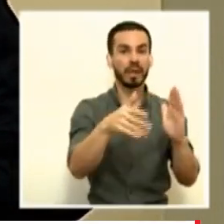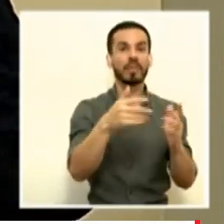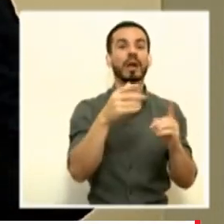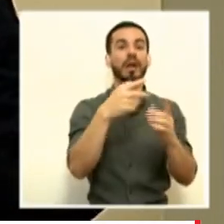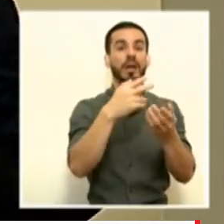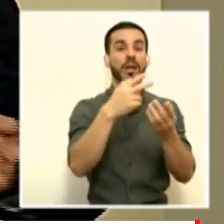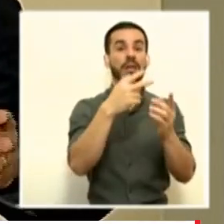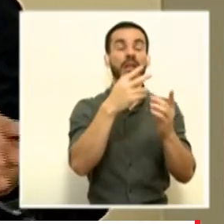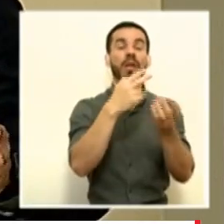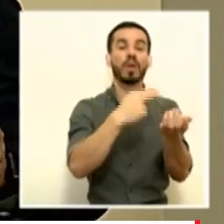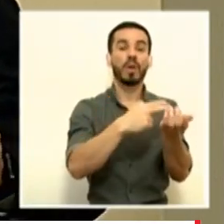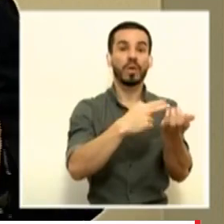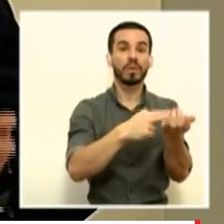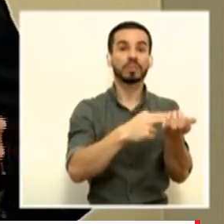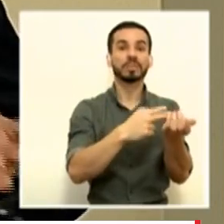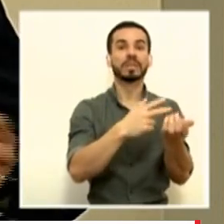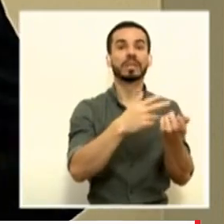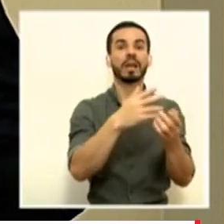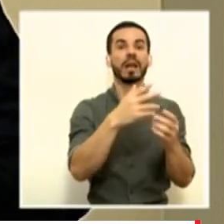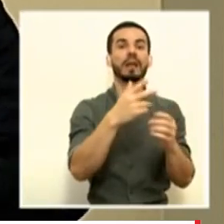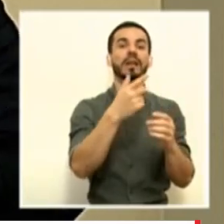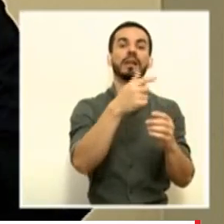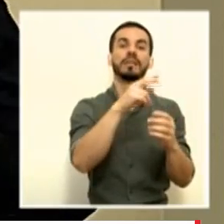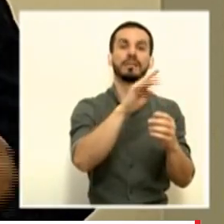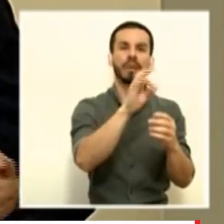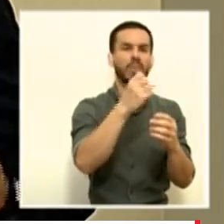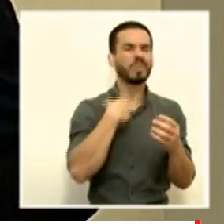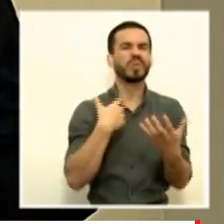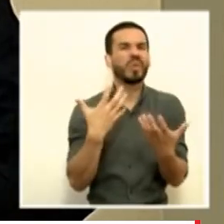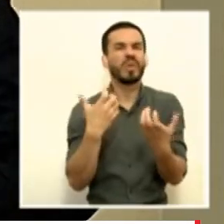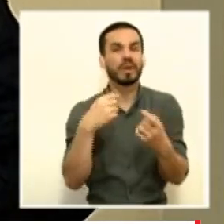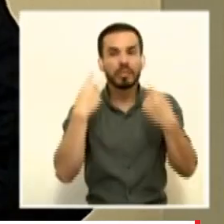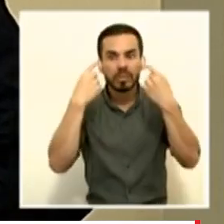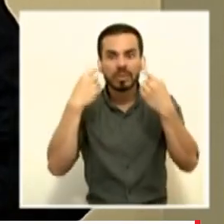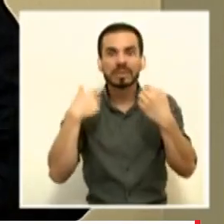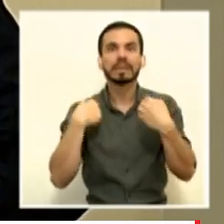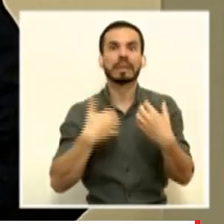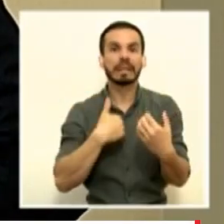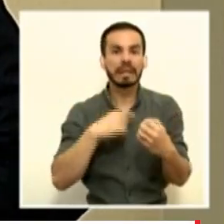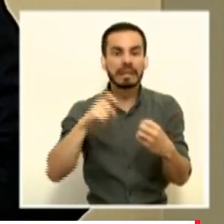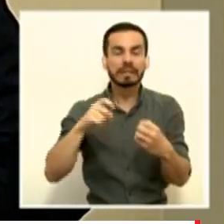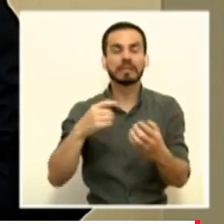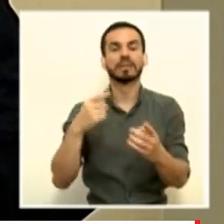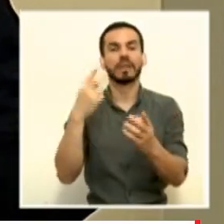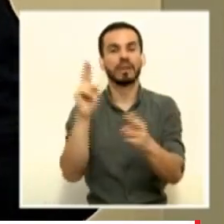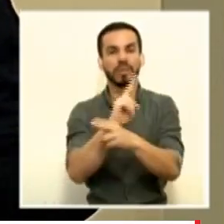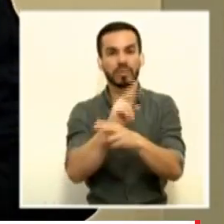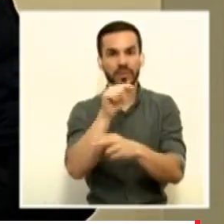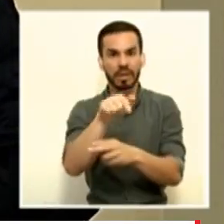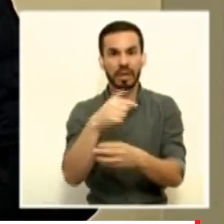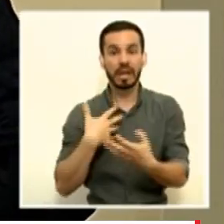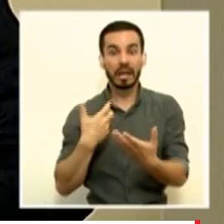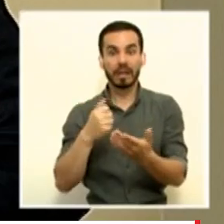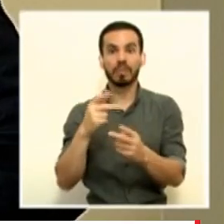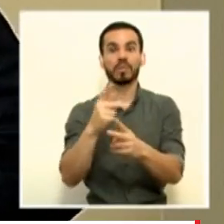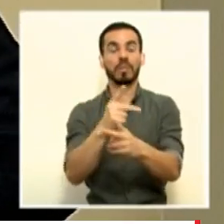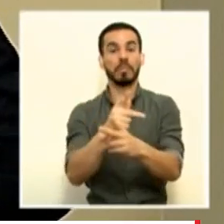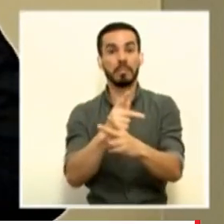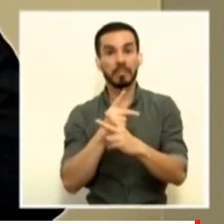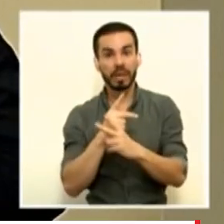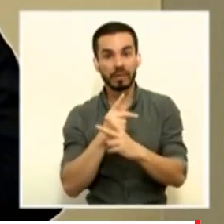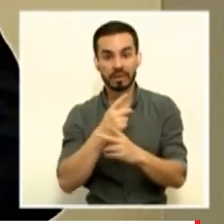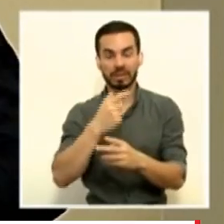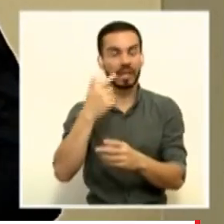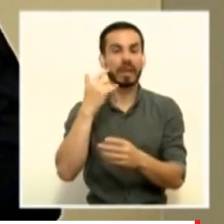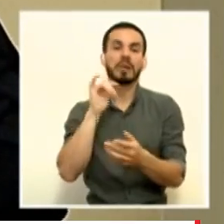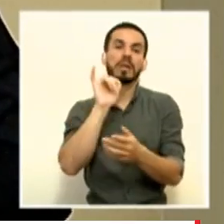del Trauma, pero no queremos que llegar a los escenarios de utilizarlas. Más bien queremos que con la prevención